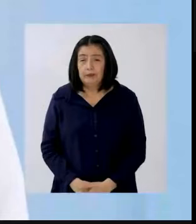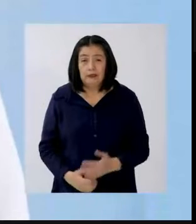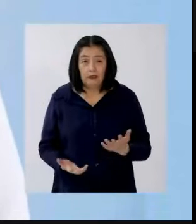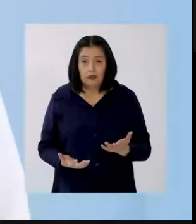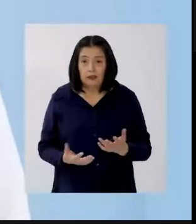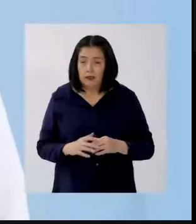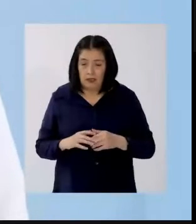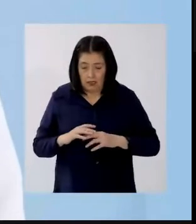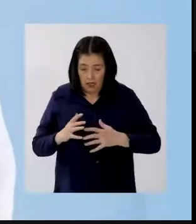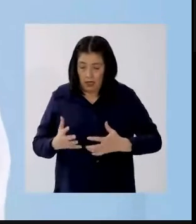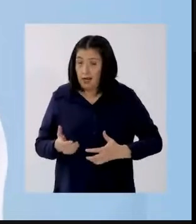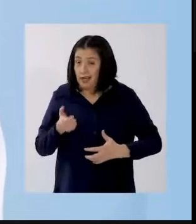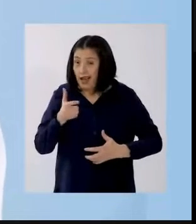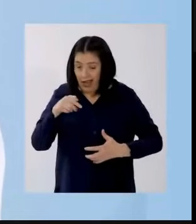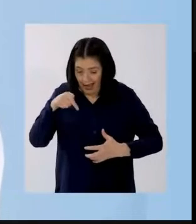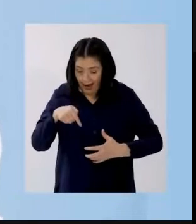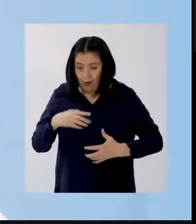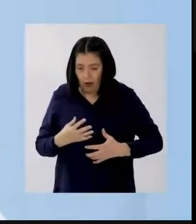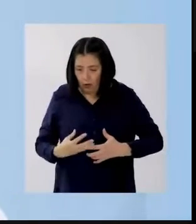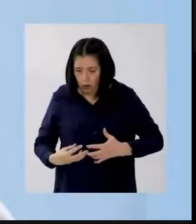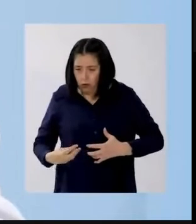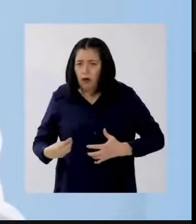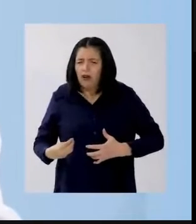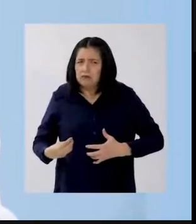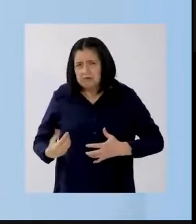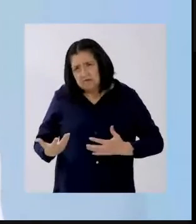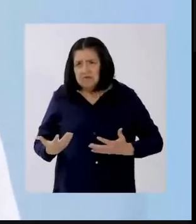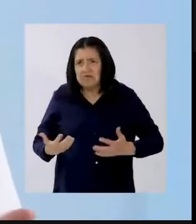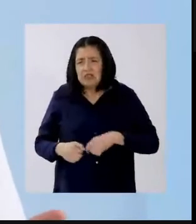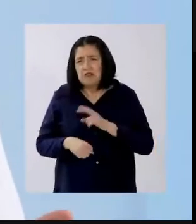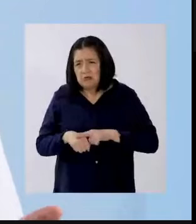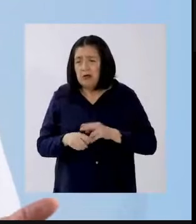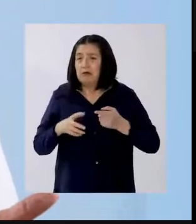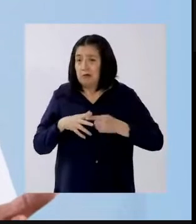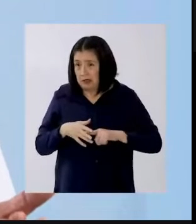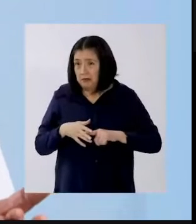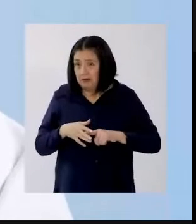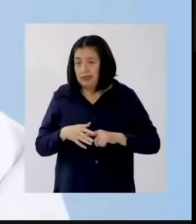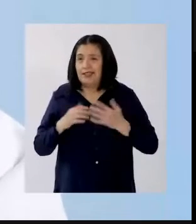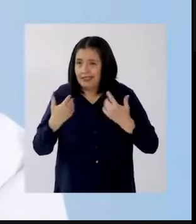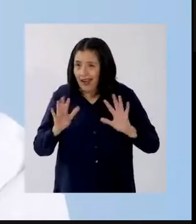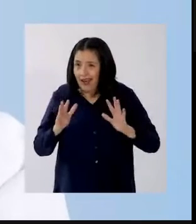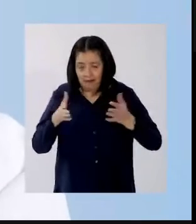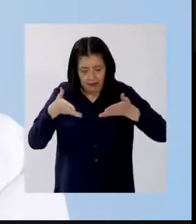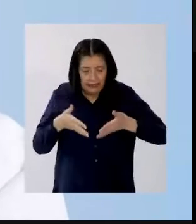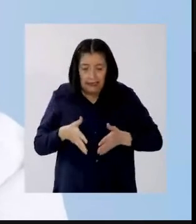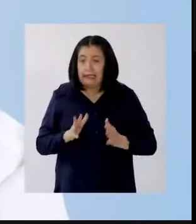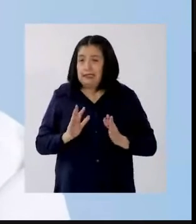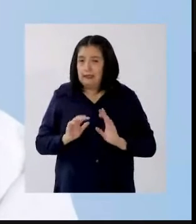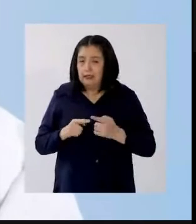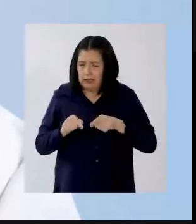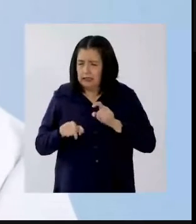La salida de líquido amniótico o agua de fuente puede ser normal cuando se empieza la labor de parto. En este